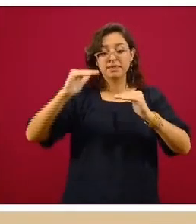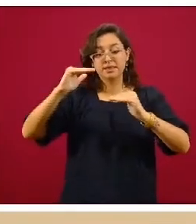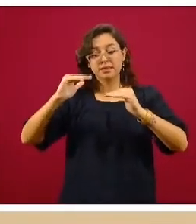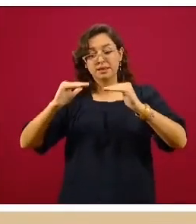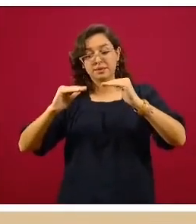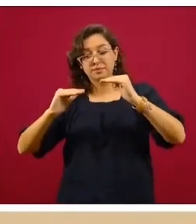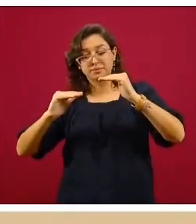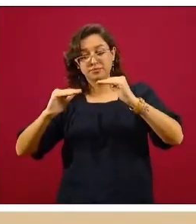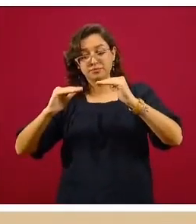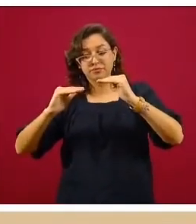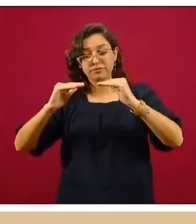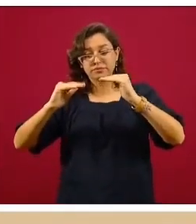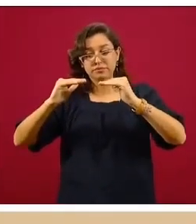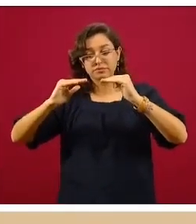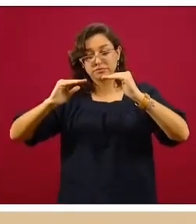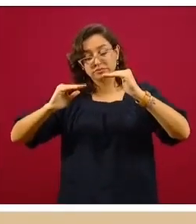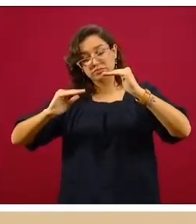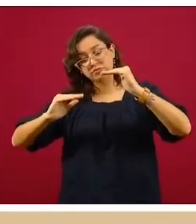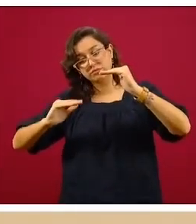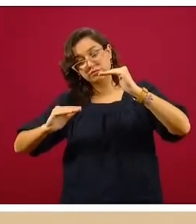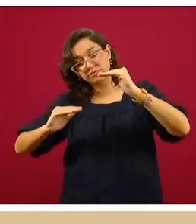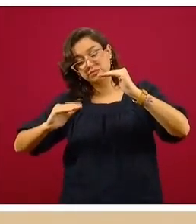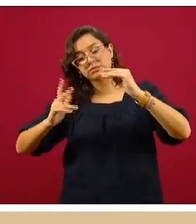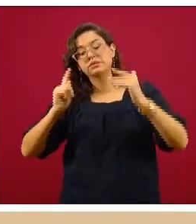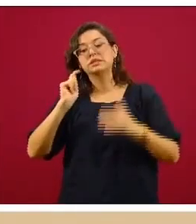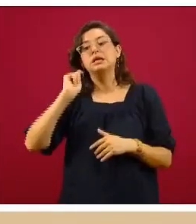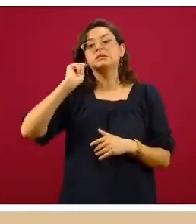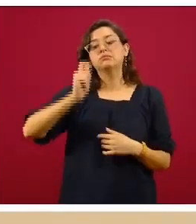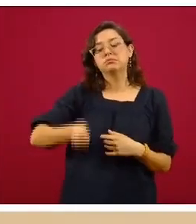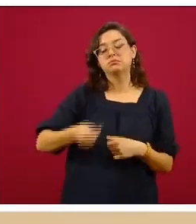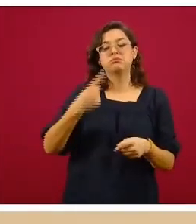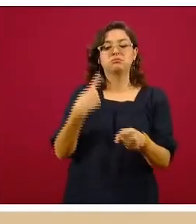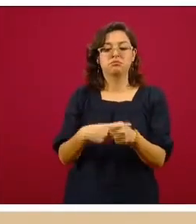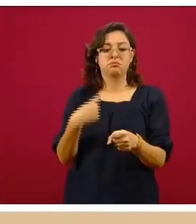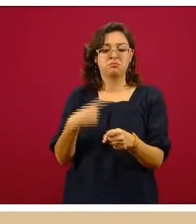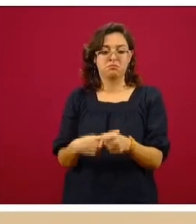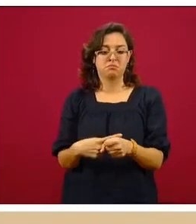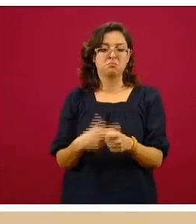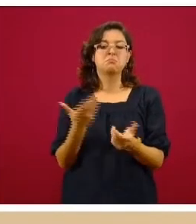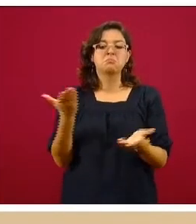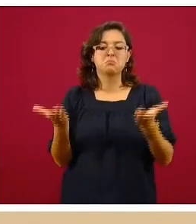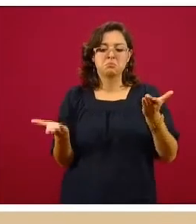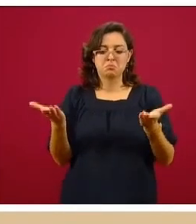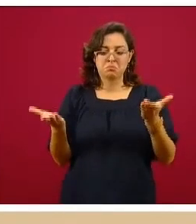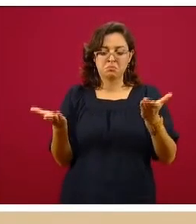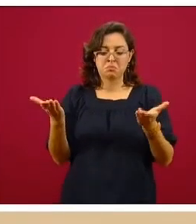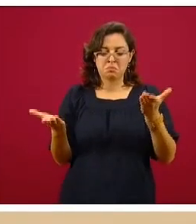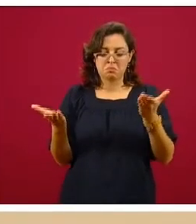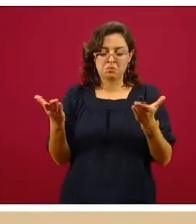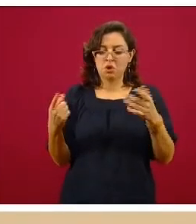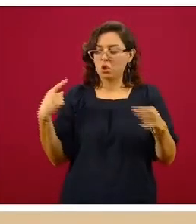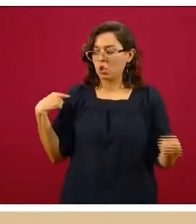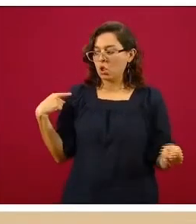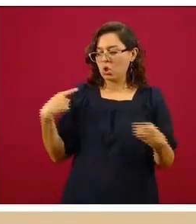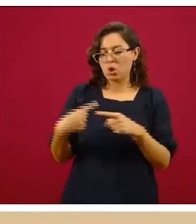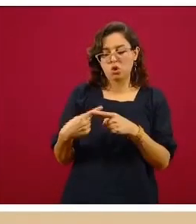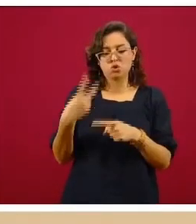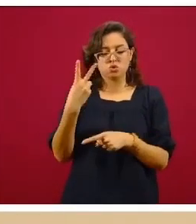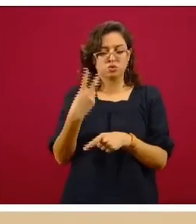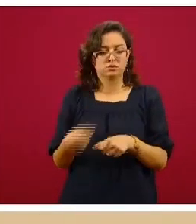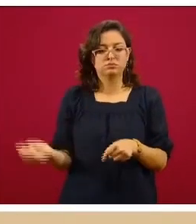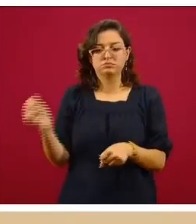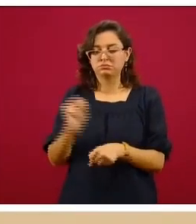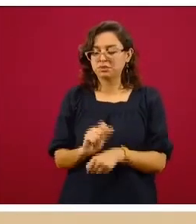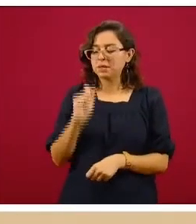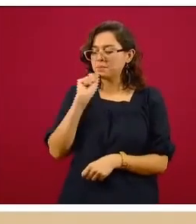conjuntando prácticamente un mismo nivel de tamaño, quiere decir entonces que ha habido una estabilidad entre estas 2 semanas últimas y las